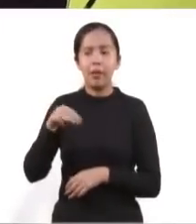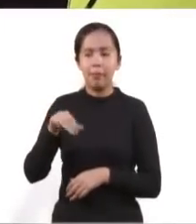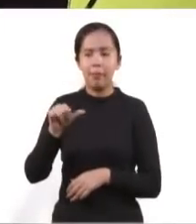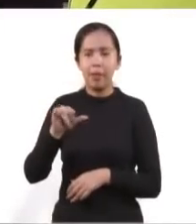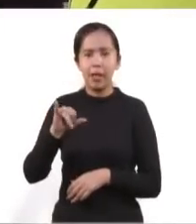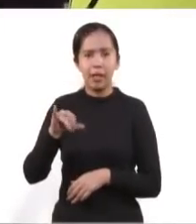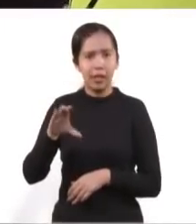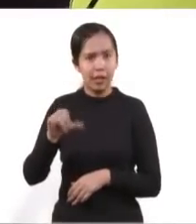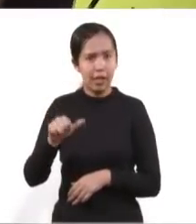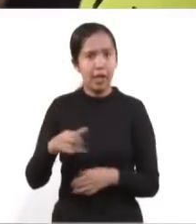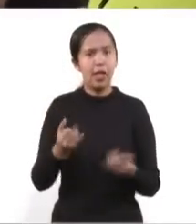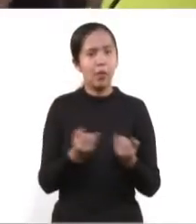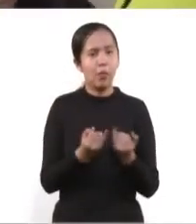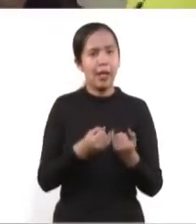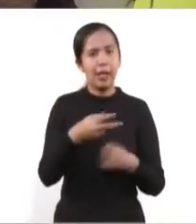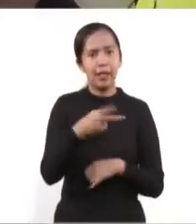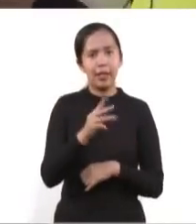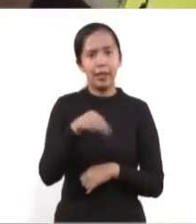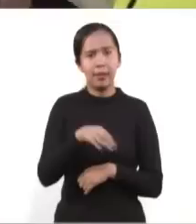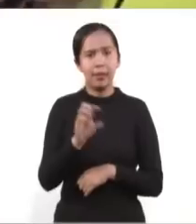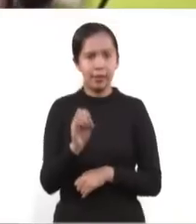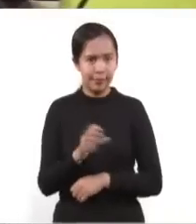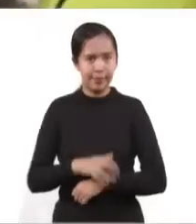de kilómetro cero.